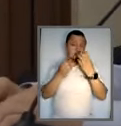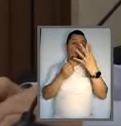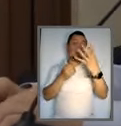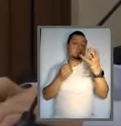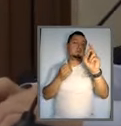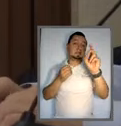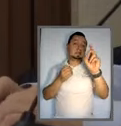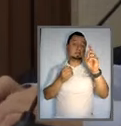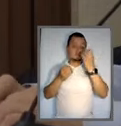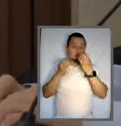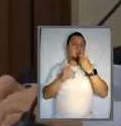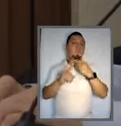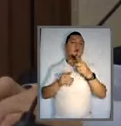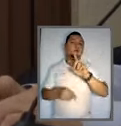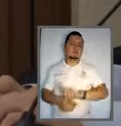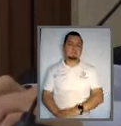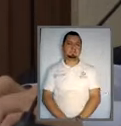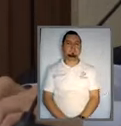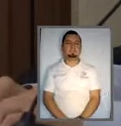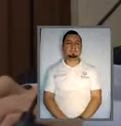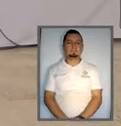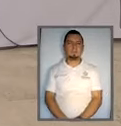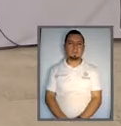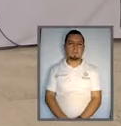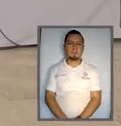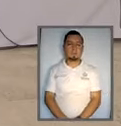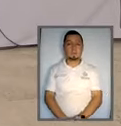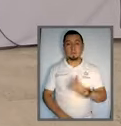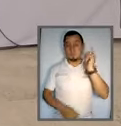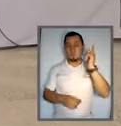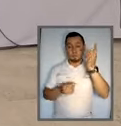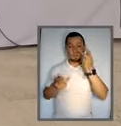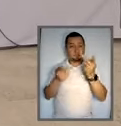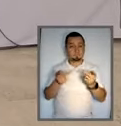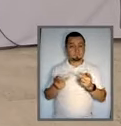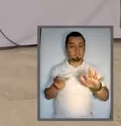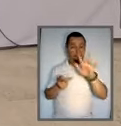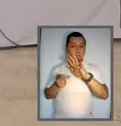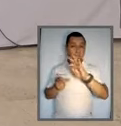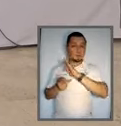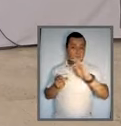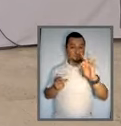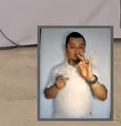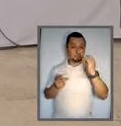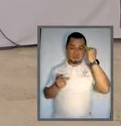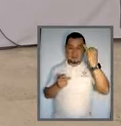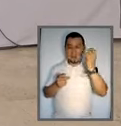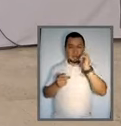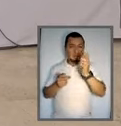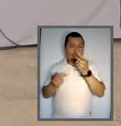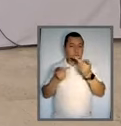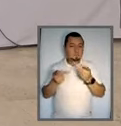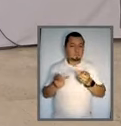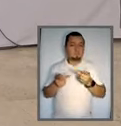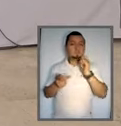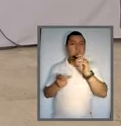430 pruebas por día. Sí, y yo espero que podamos llegar, más bien, la idea era llegar justo a este